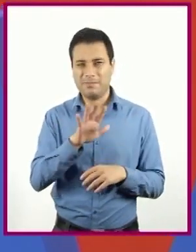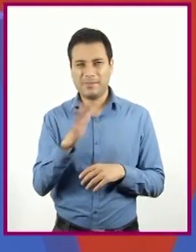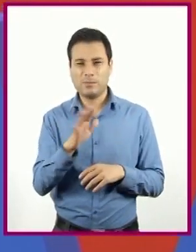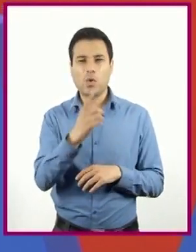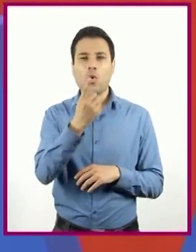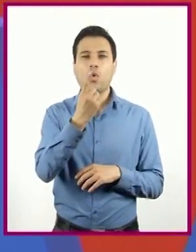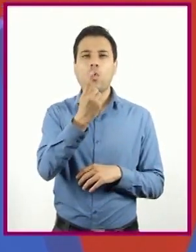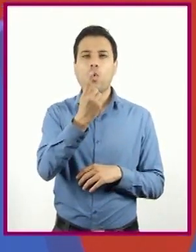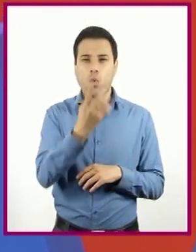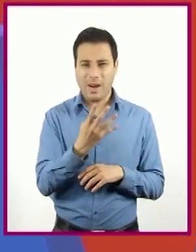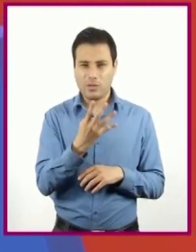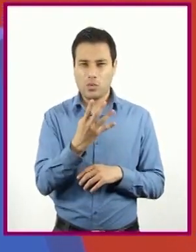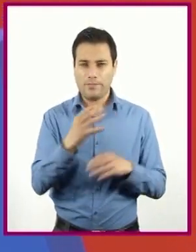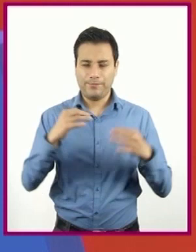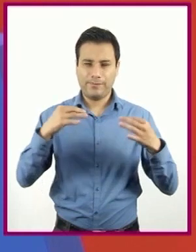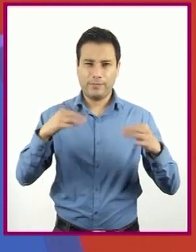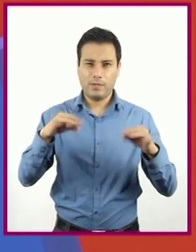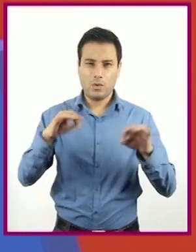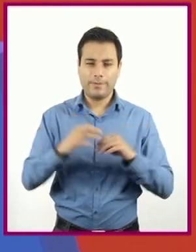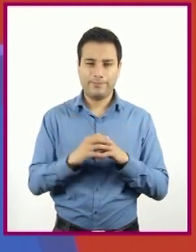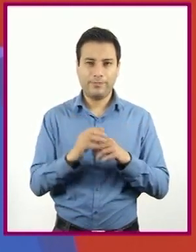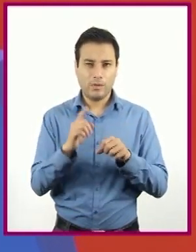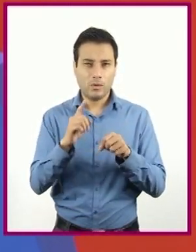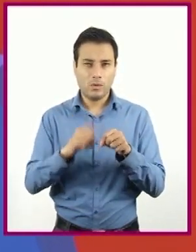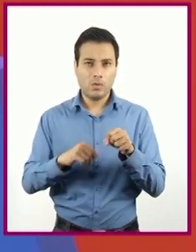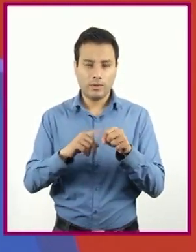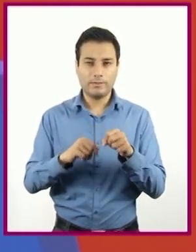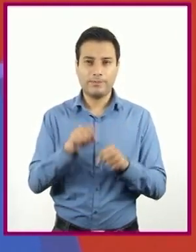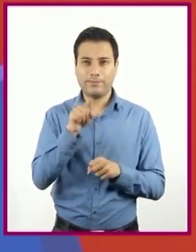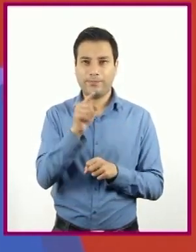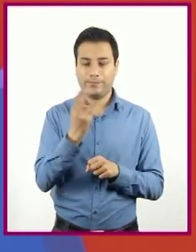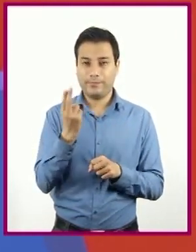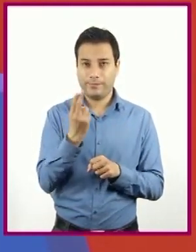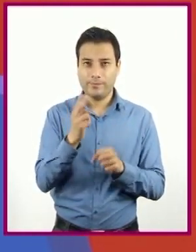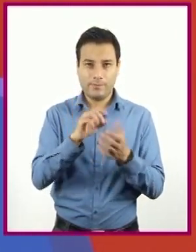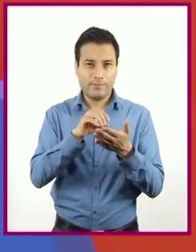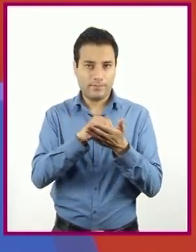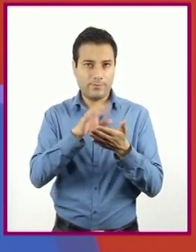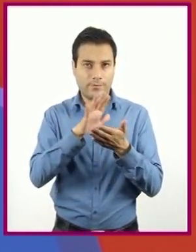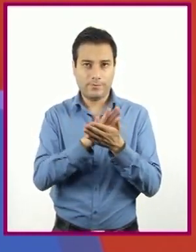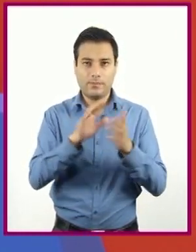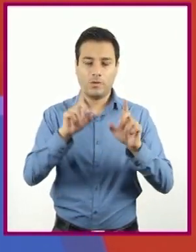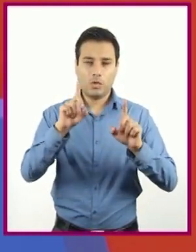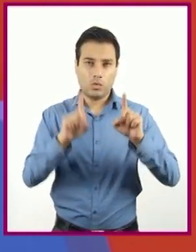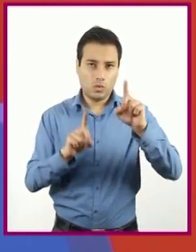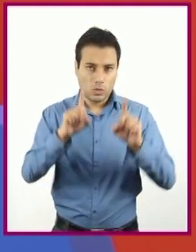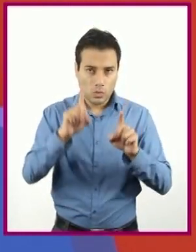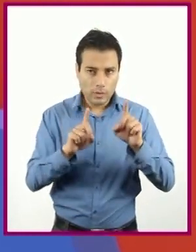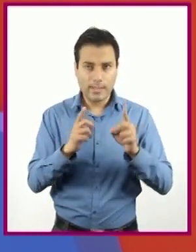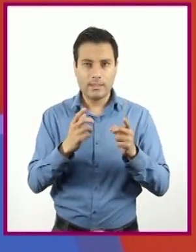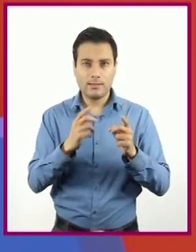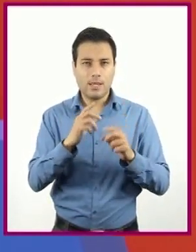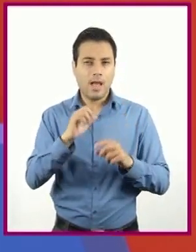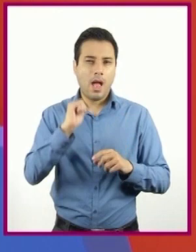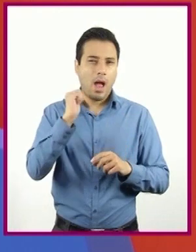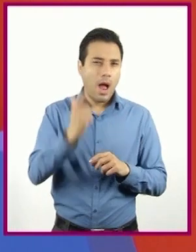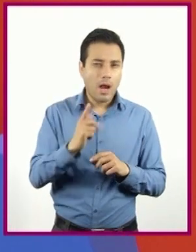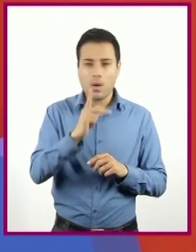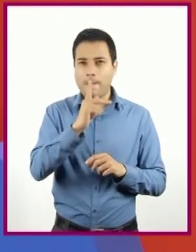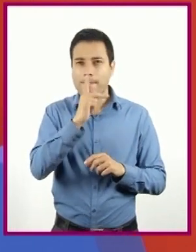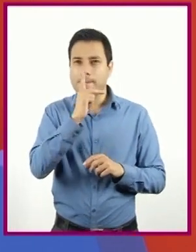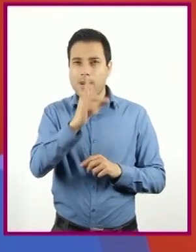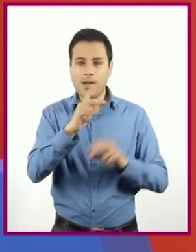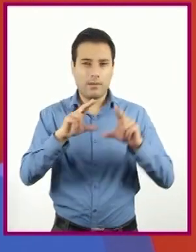hoja aproximadamente y colores. Les sugiero tomar notas y registrar las dudas, inquietudes o dificultades que surjan durante la